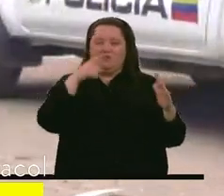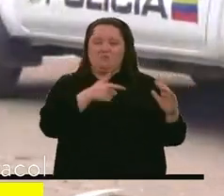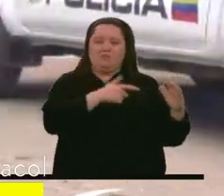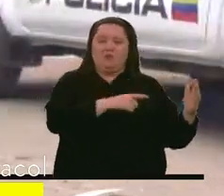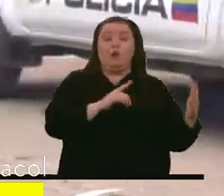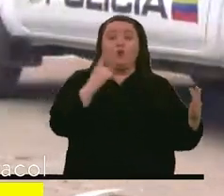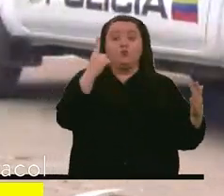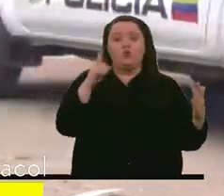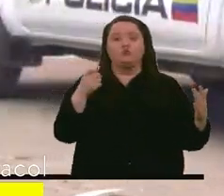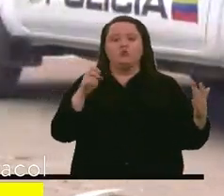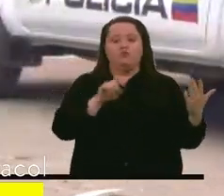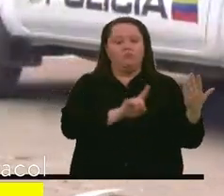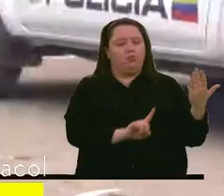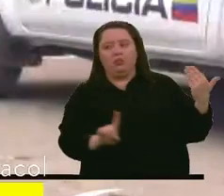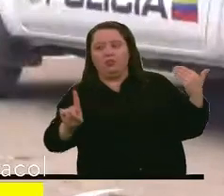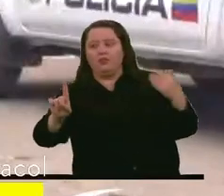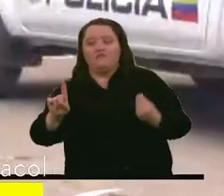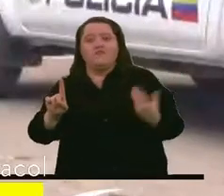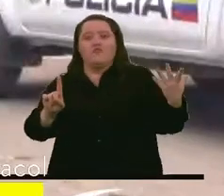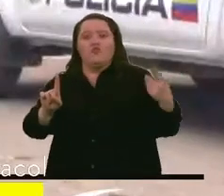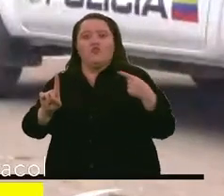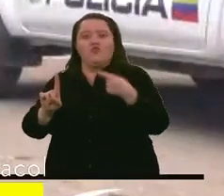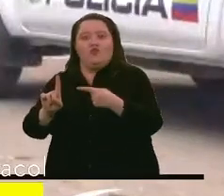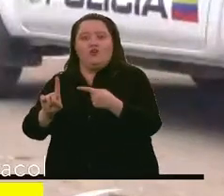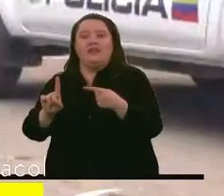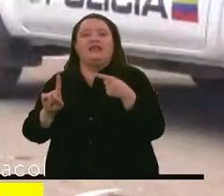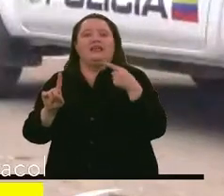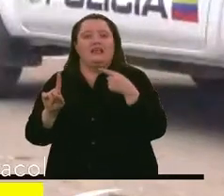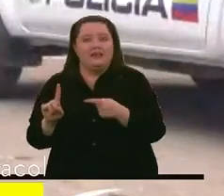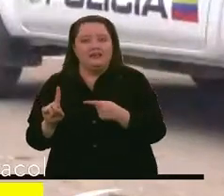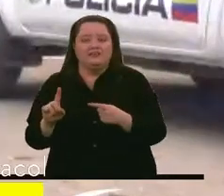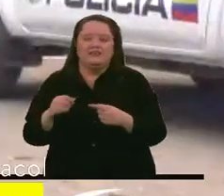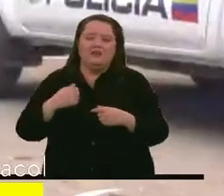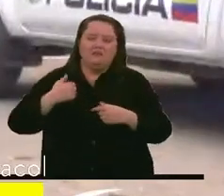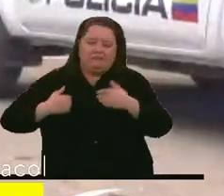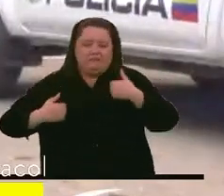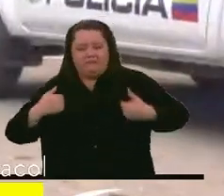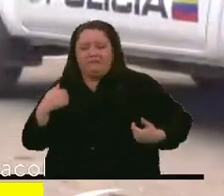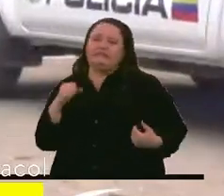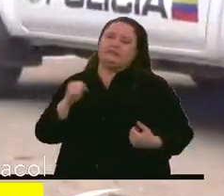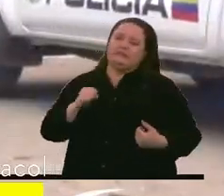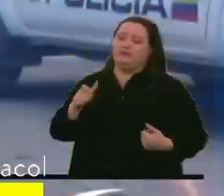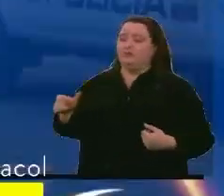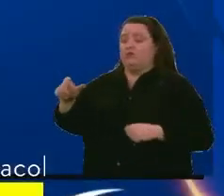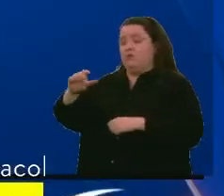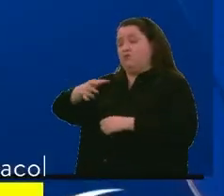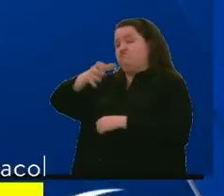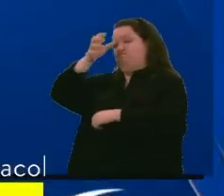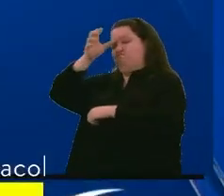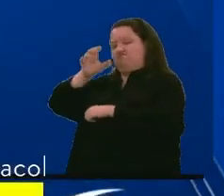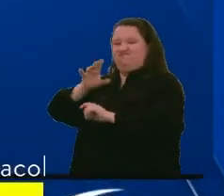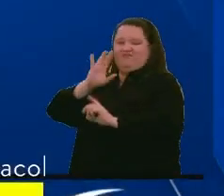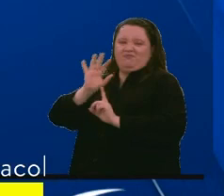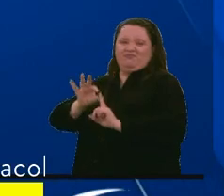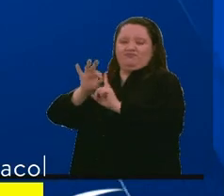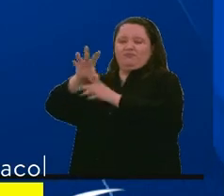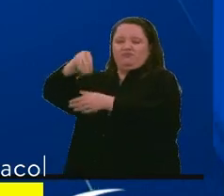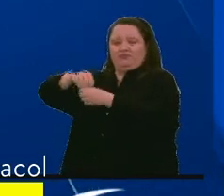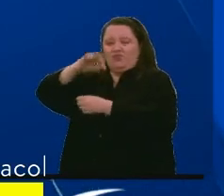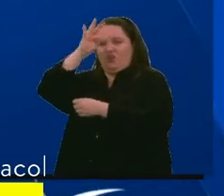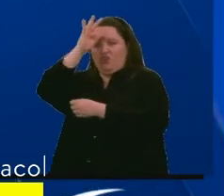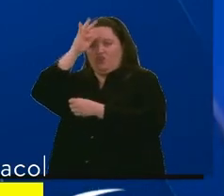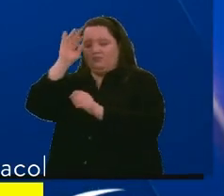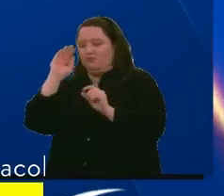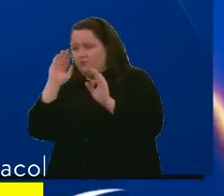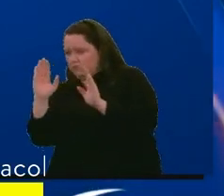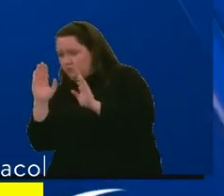el sobreviviente. Él tiene algunas lesiones, está siendo atendido por especialistas allí en la clínica de la policía. En